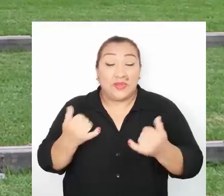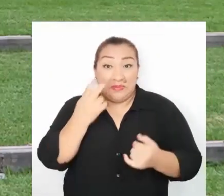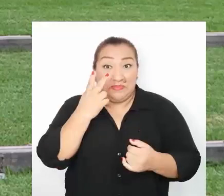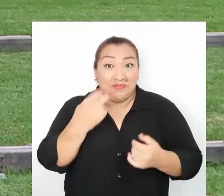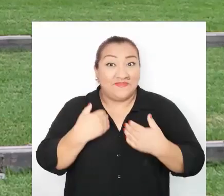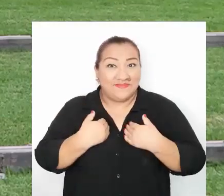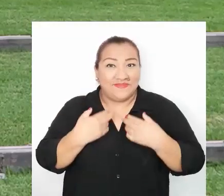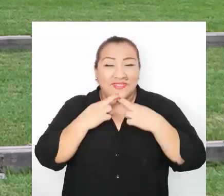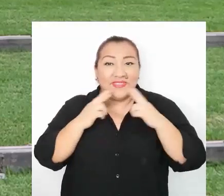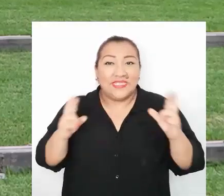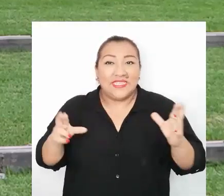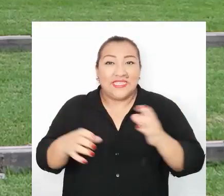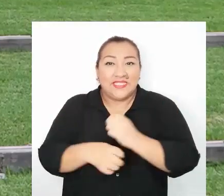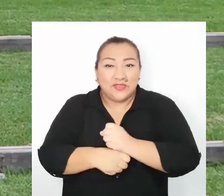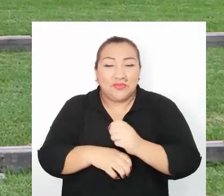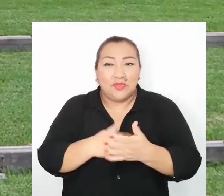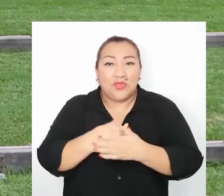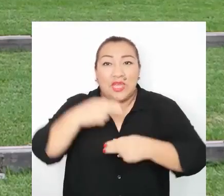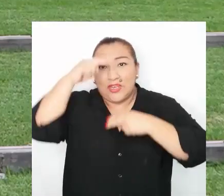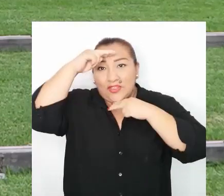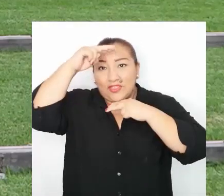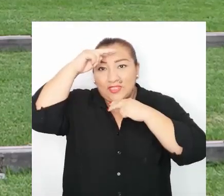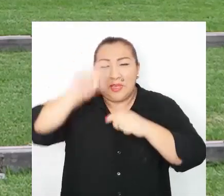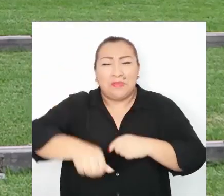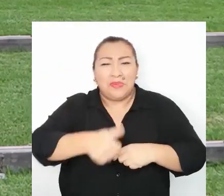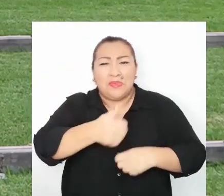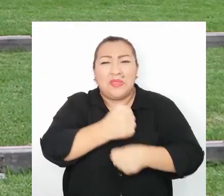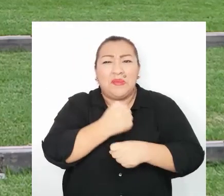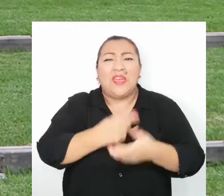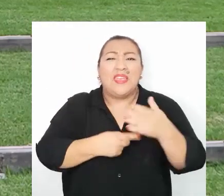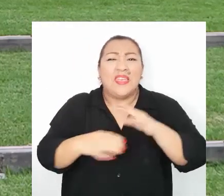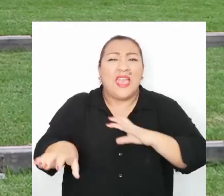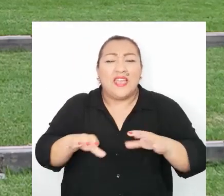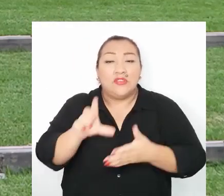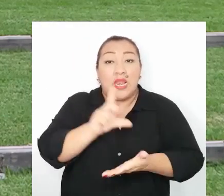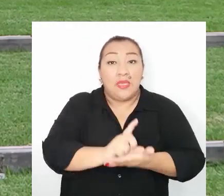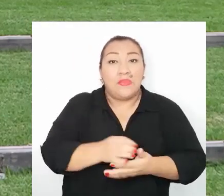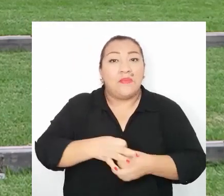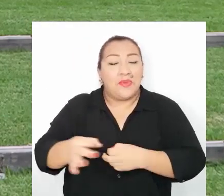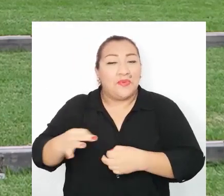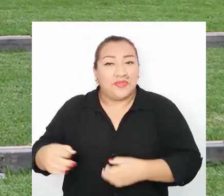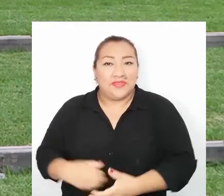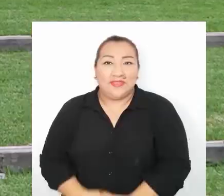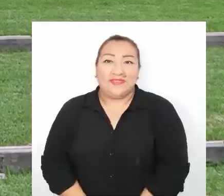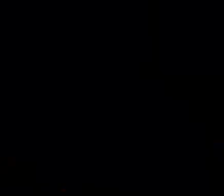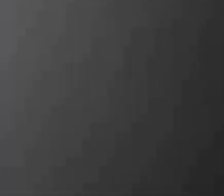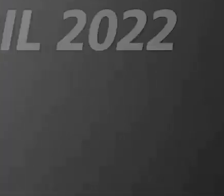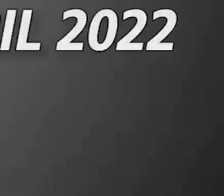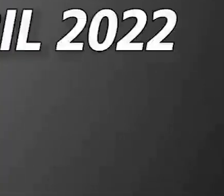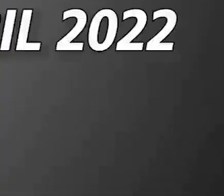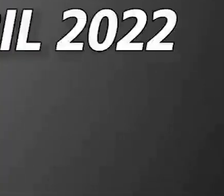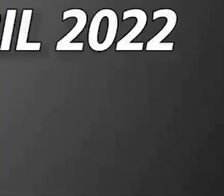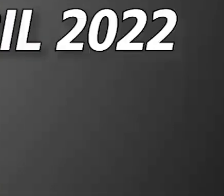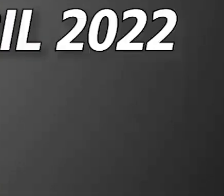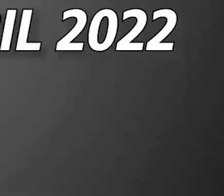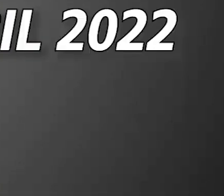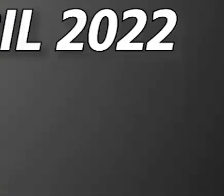Ahora vea con nosotros el resumen de noticias sobre las principales acciones de control en Lima y provincias.